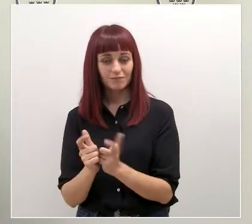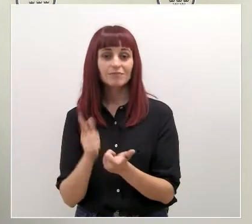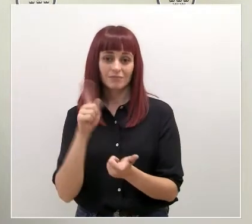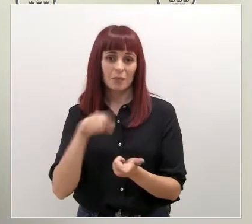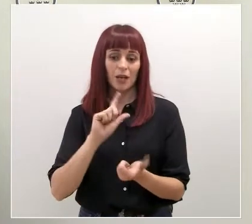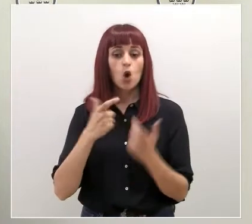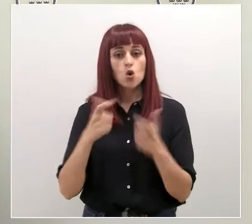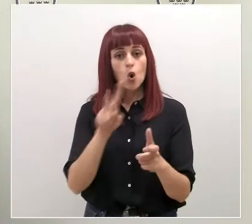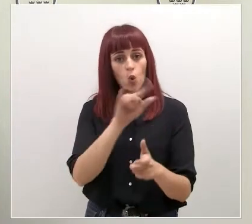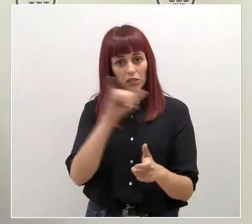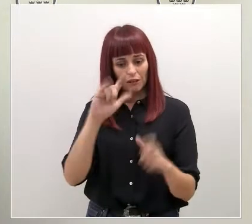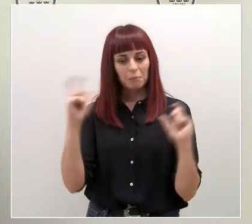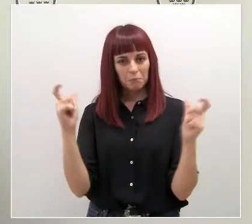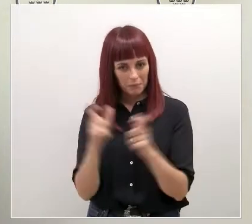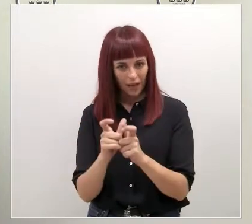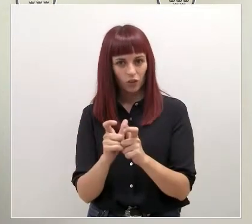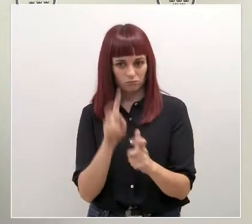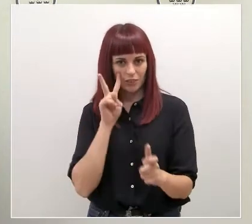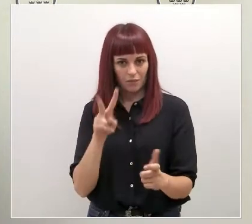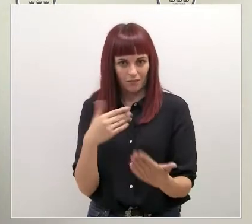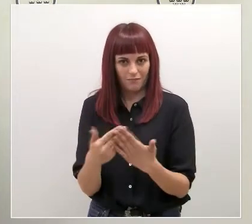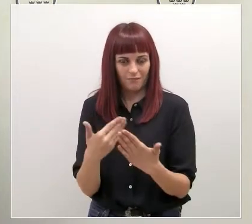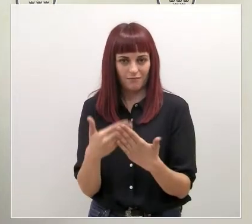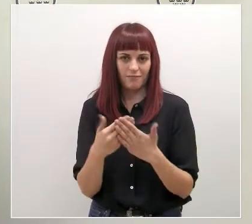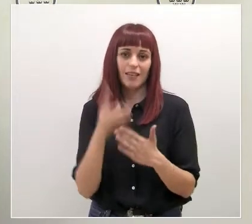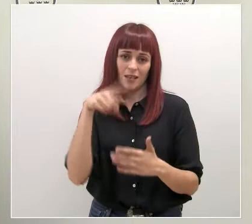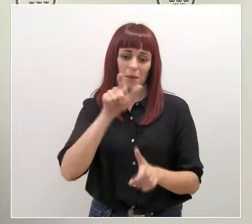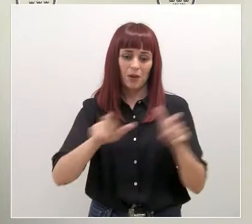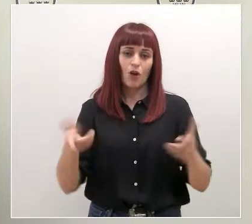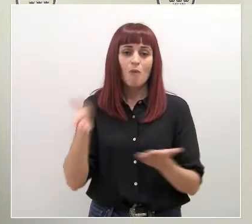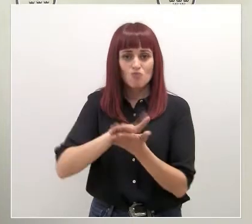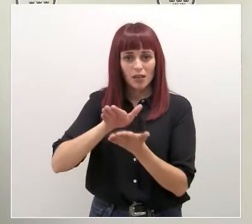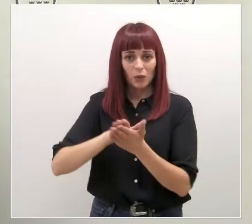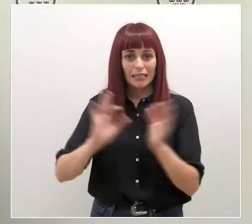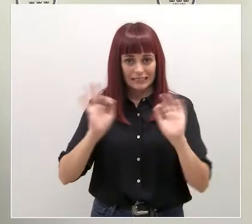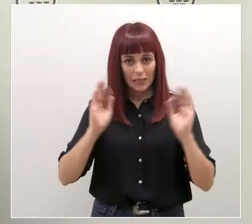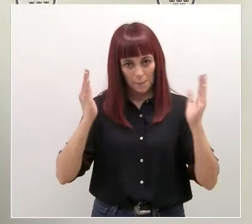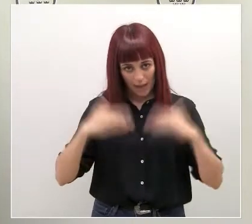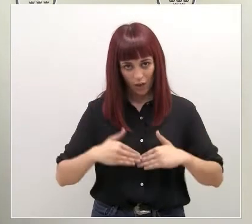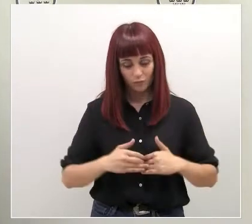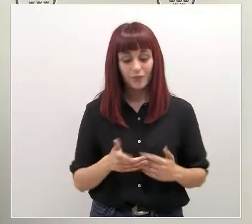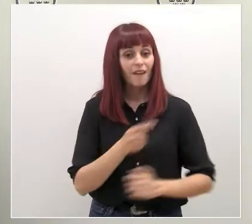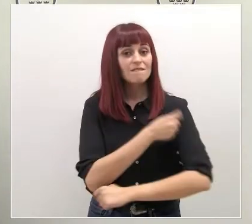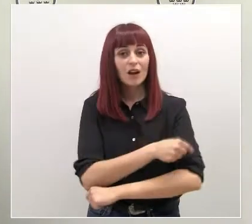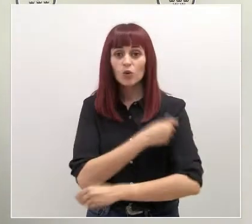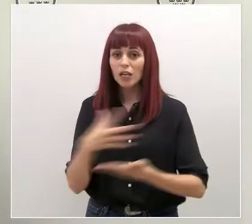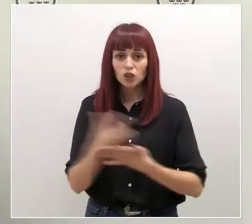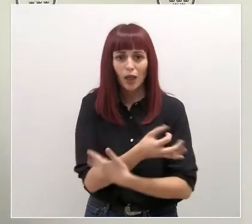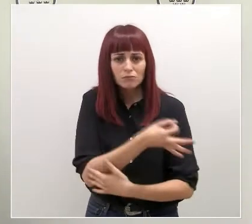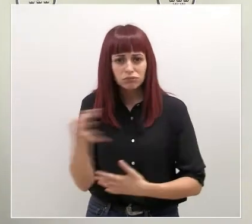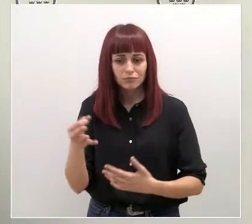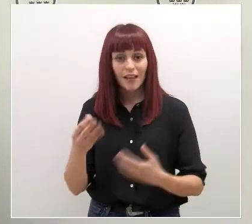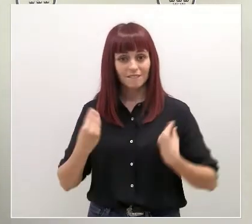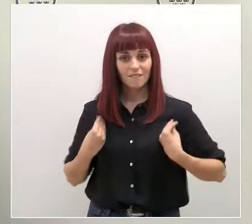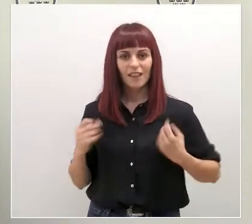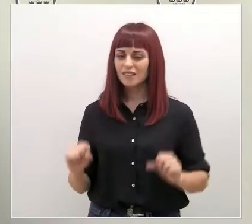unidades de cuidados intensivos, pero además una disminución fundamental en la mortalidad. Todas las vacunas son eficaces, salvan muchas